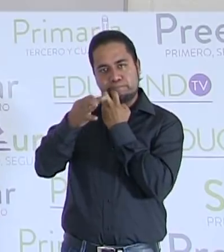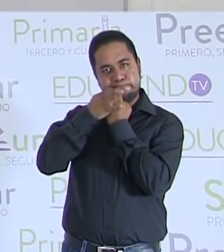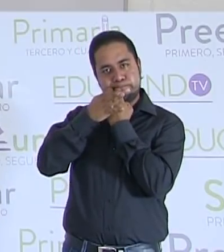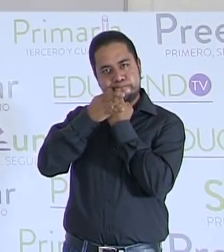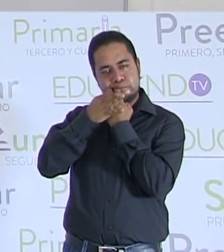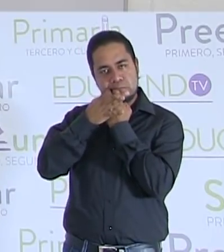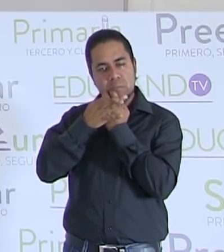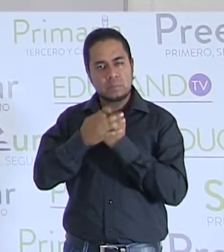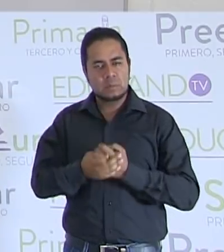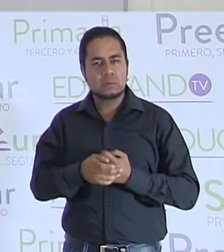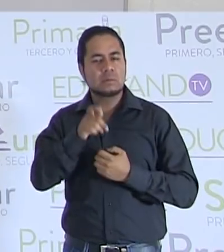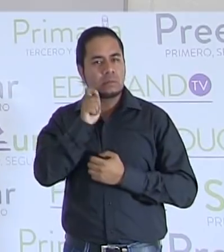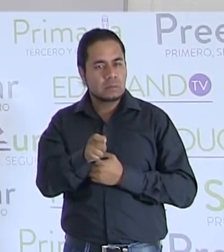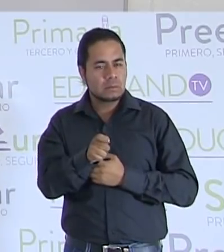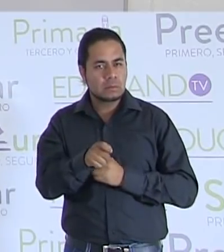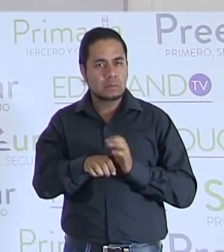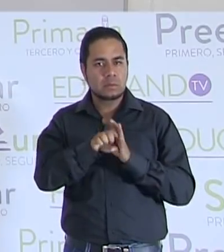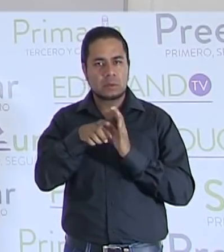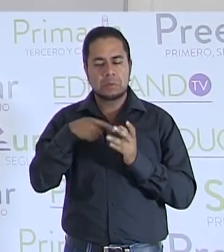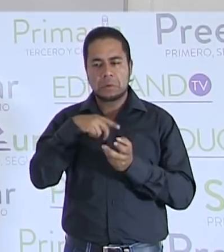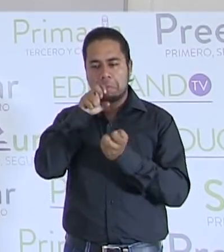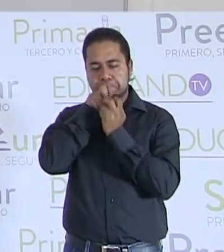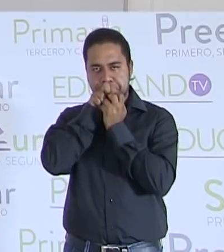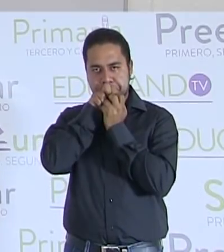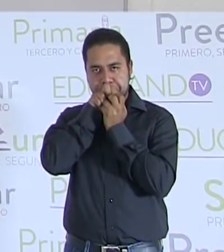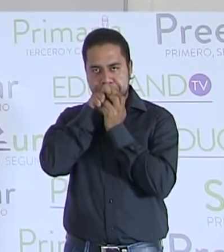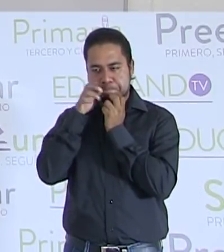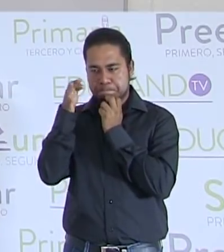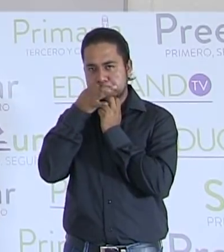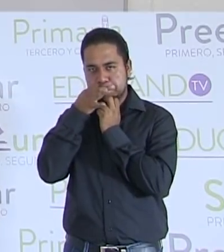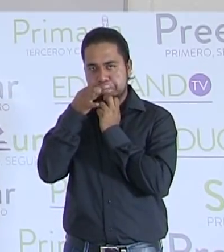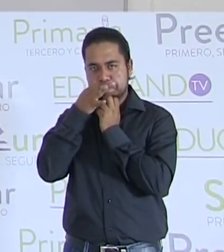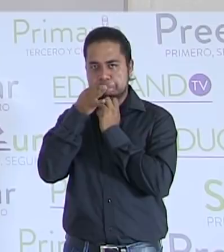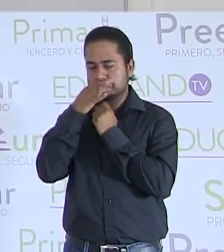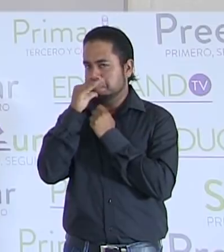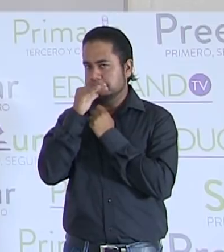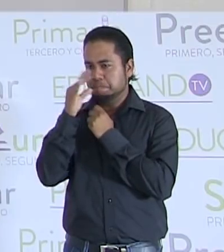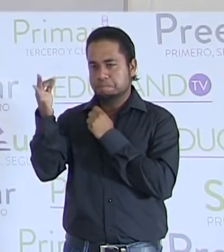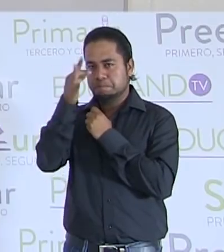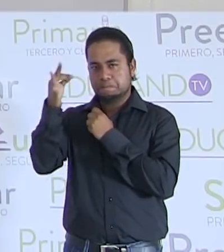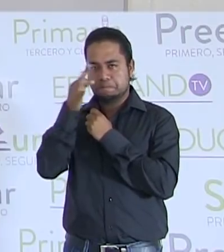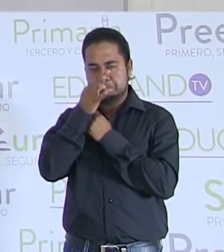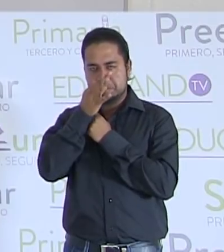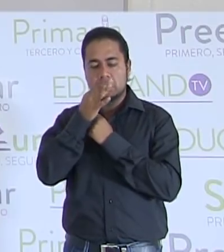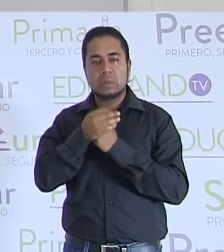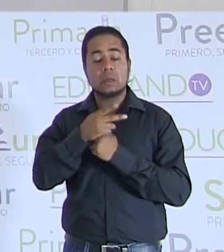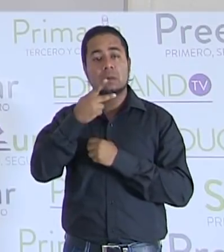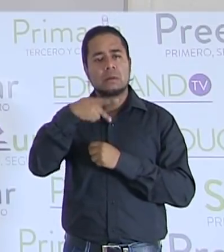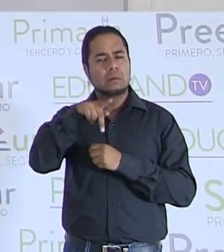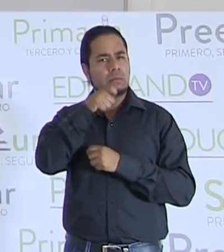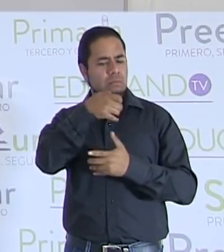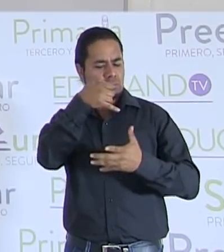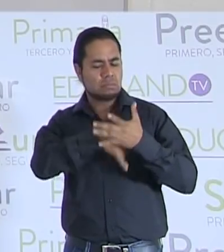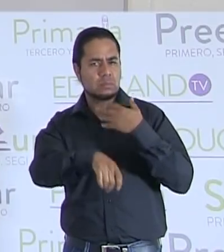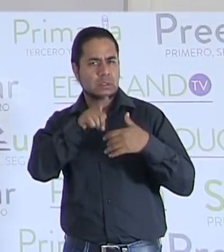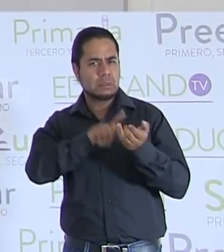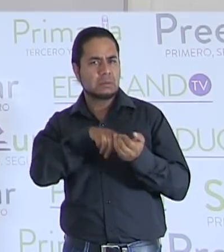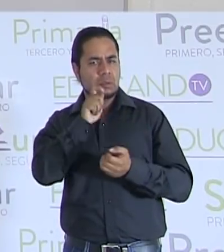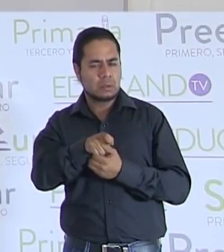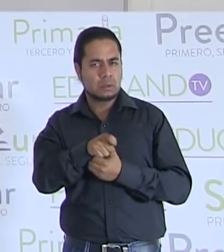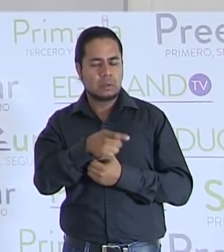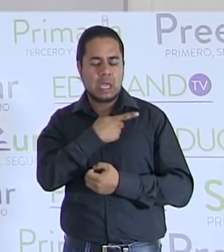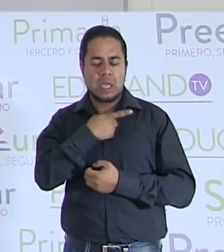significa explícitamente? Pues eso, que si tenemos la boca cerrada, ningún insecto nos va a entrar. pero implícitamente significa que debemos